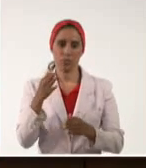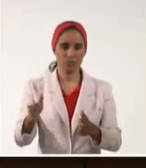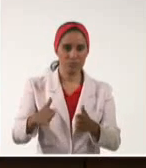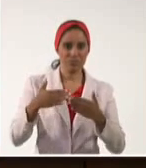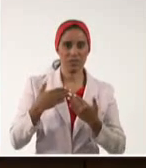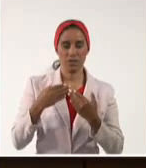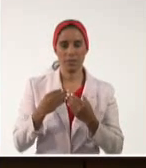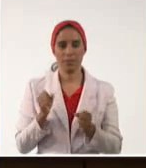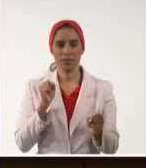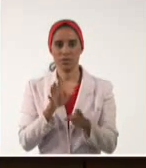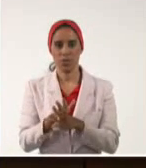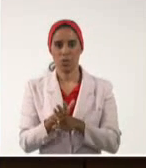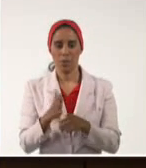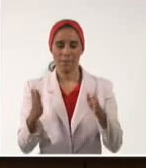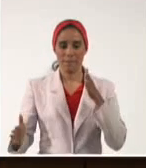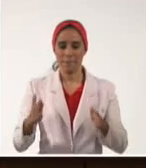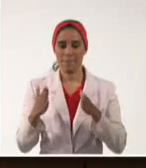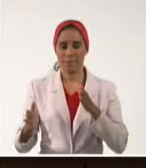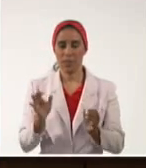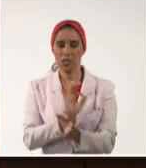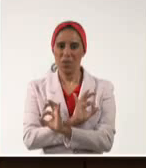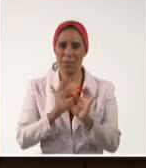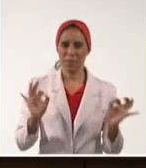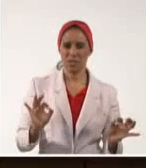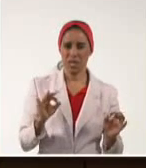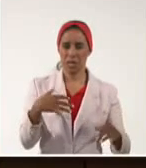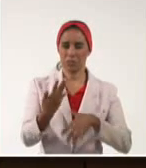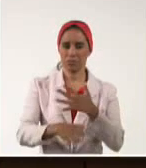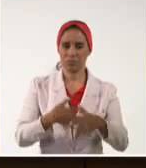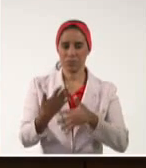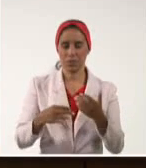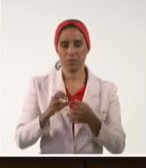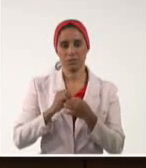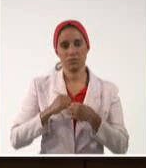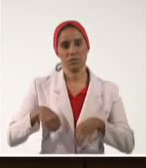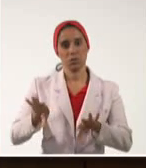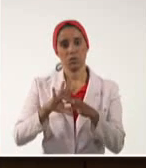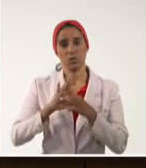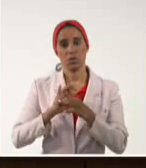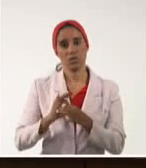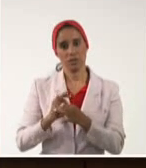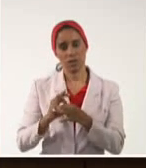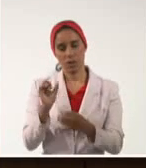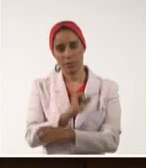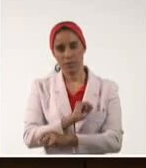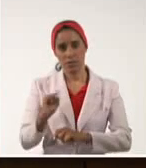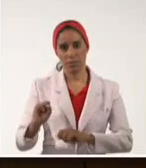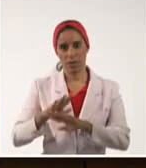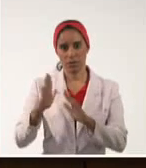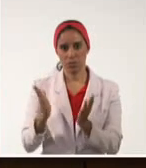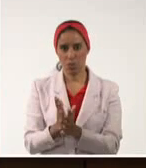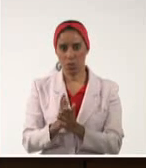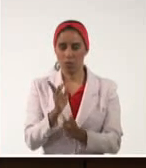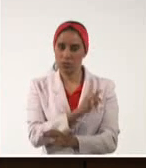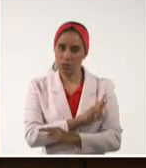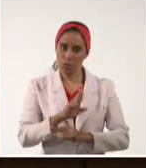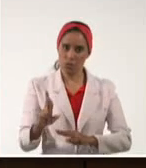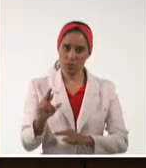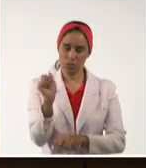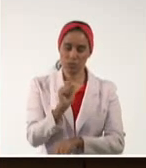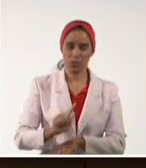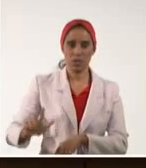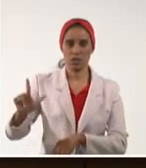cuando el país debió enfocarse en encarar esa difícil etapa para salvar las conquistas de la revolución y el